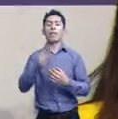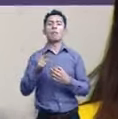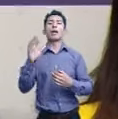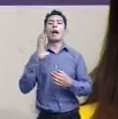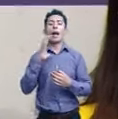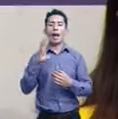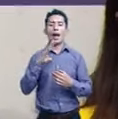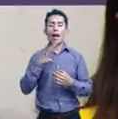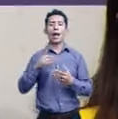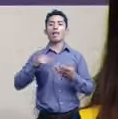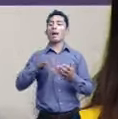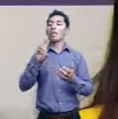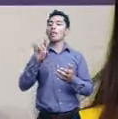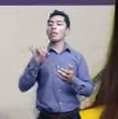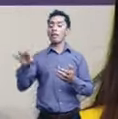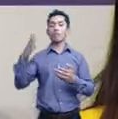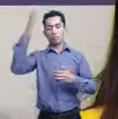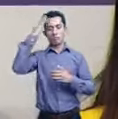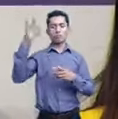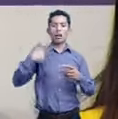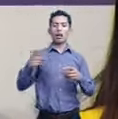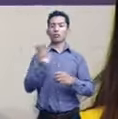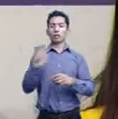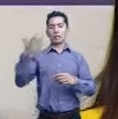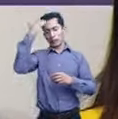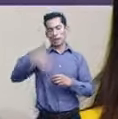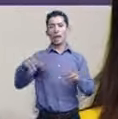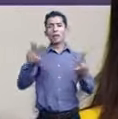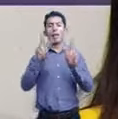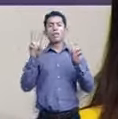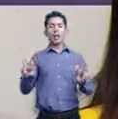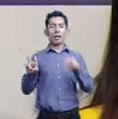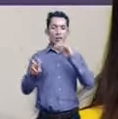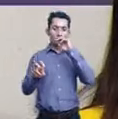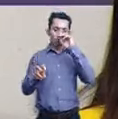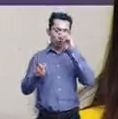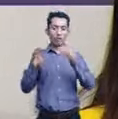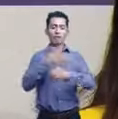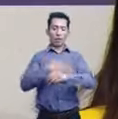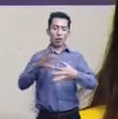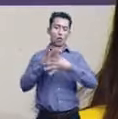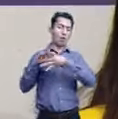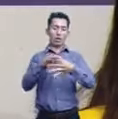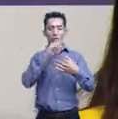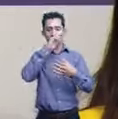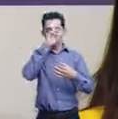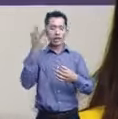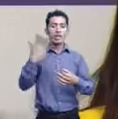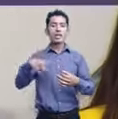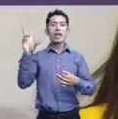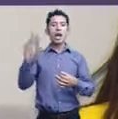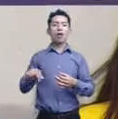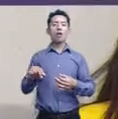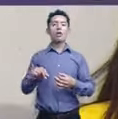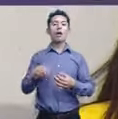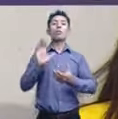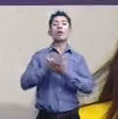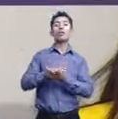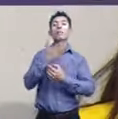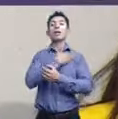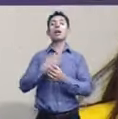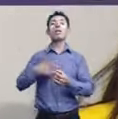teniendo al frente del DIF a una persona especializada en temas de integración familiar. Ya no más la esposa